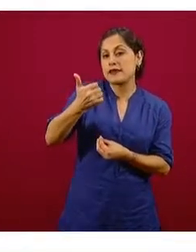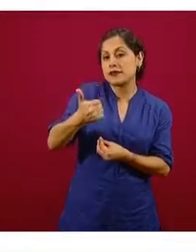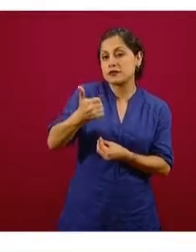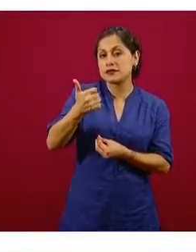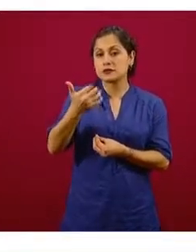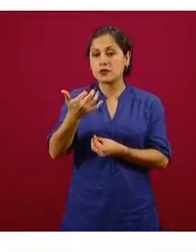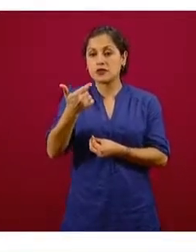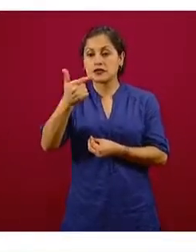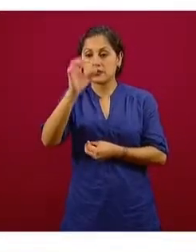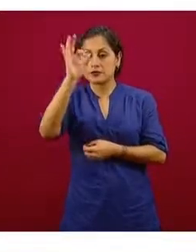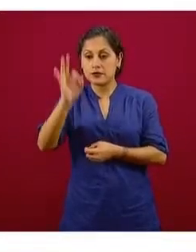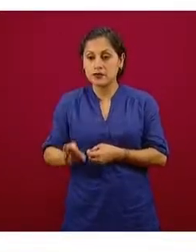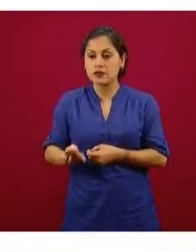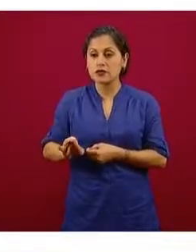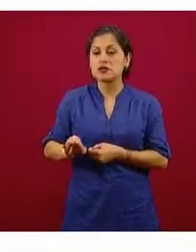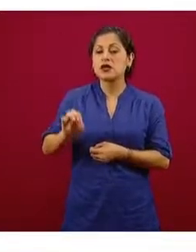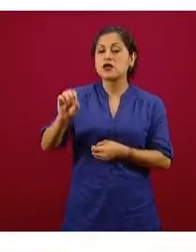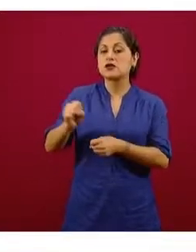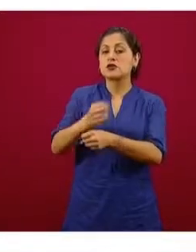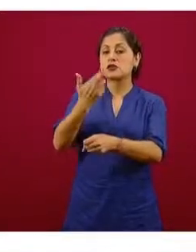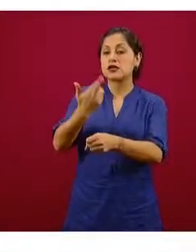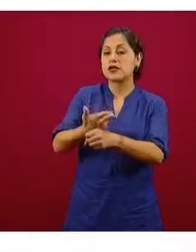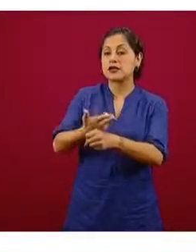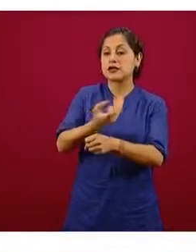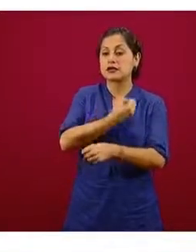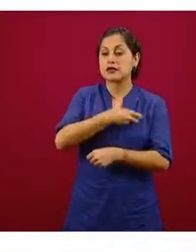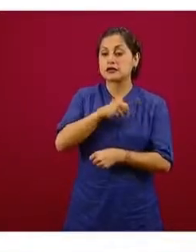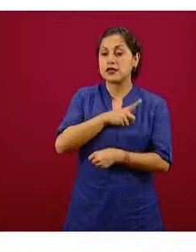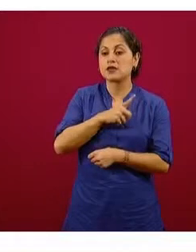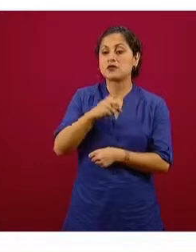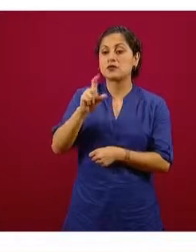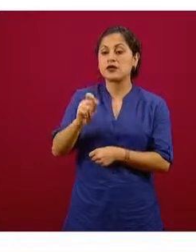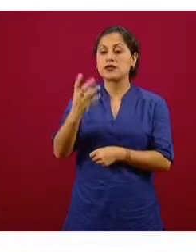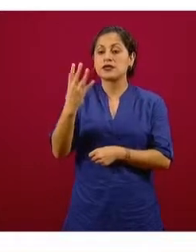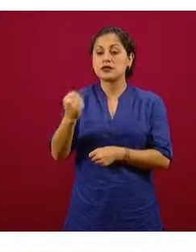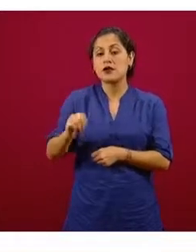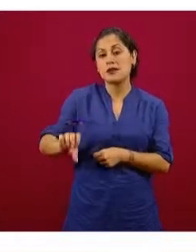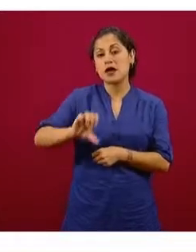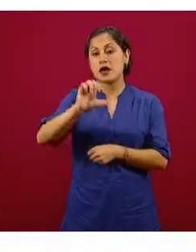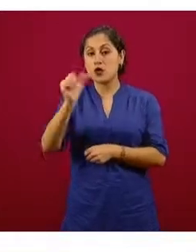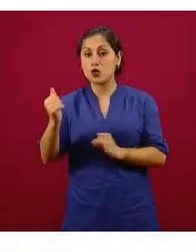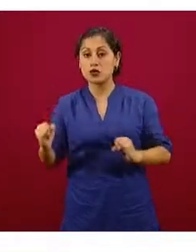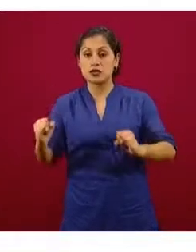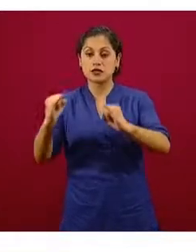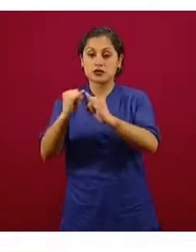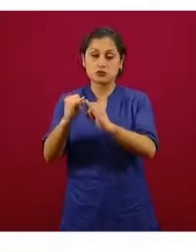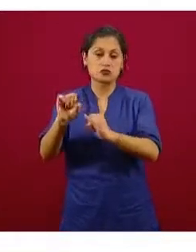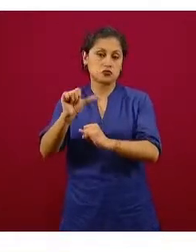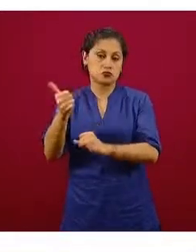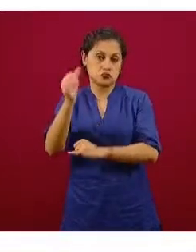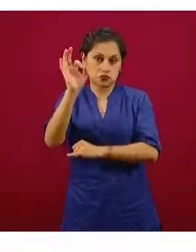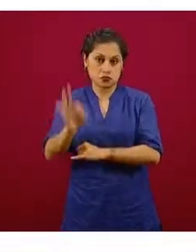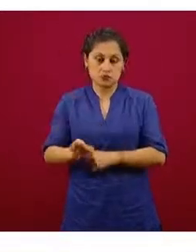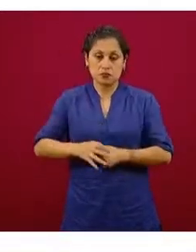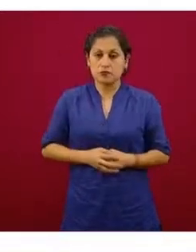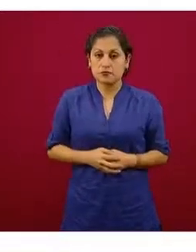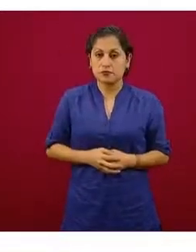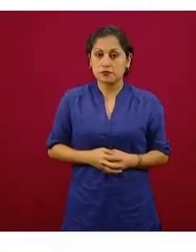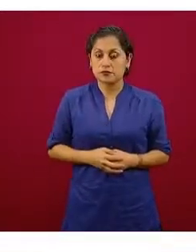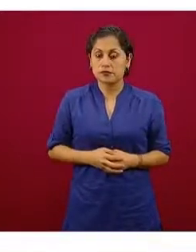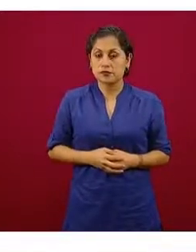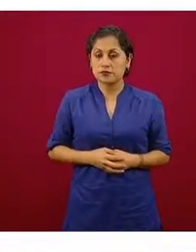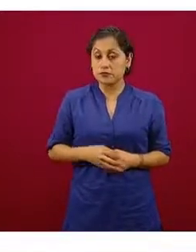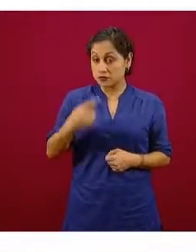56-57%, la Secretaría de Salud un 29% y el porcentaje restante está en otras instituciones. Y aquí también podemos ver, a